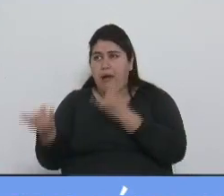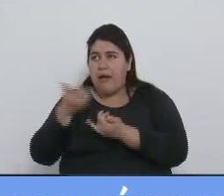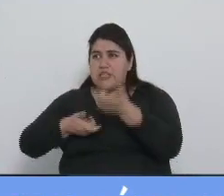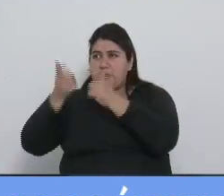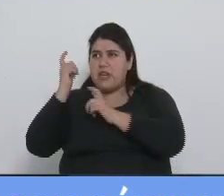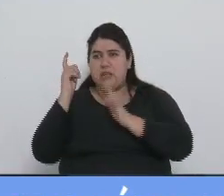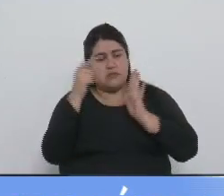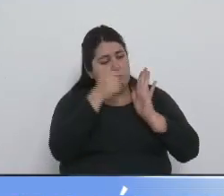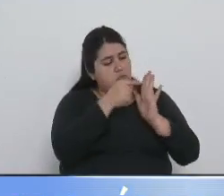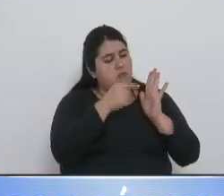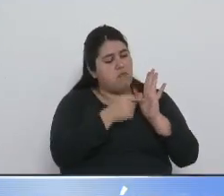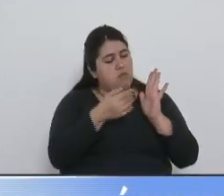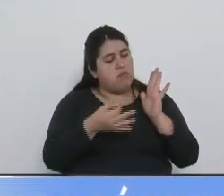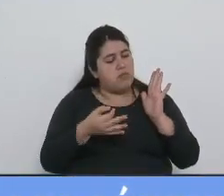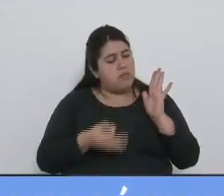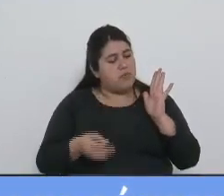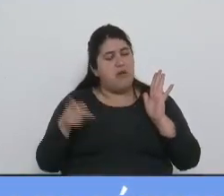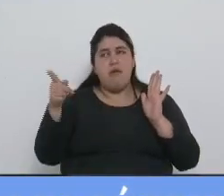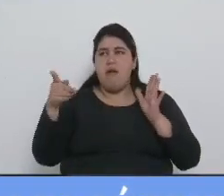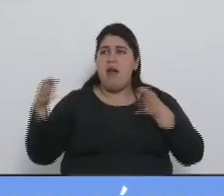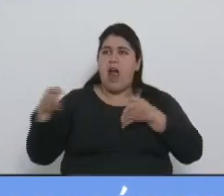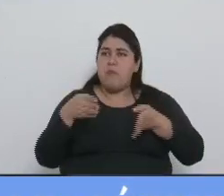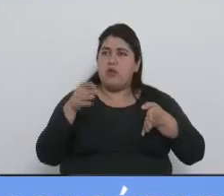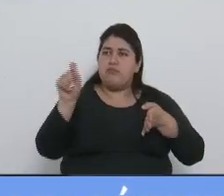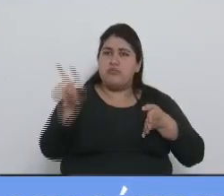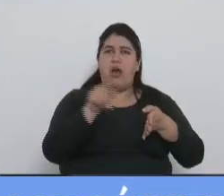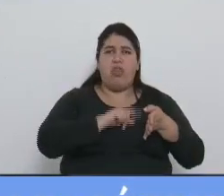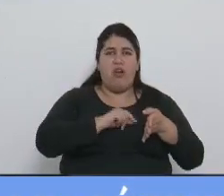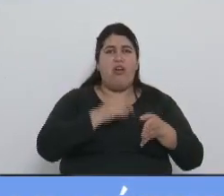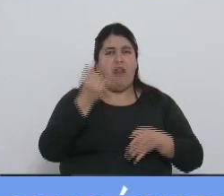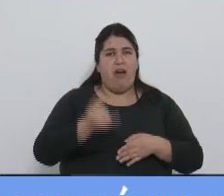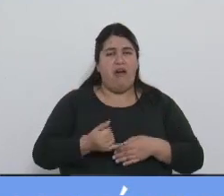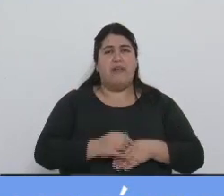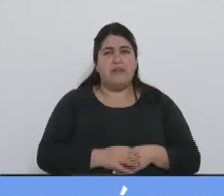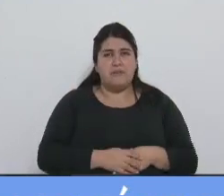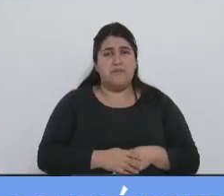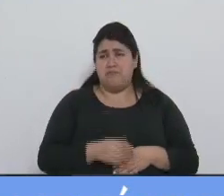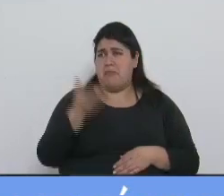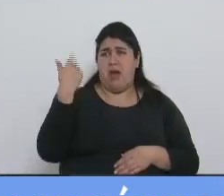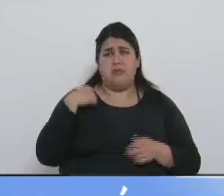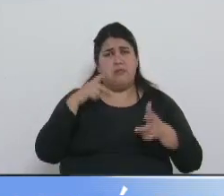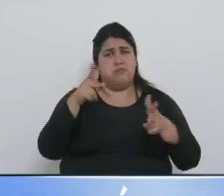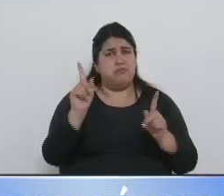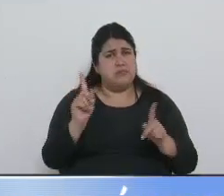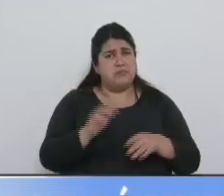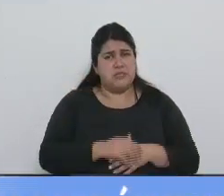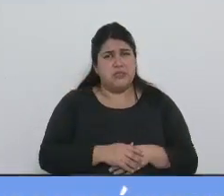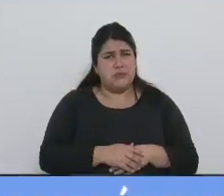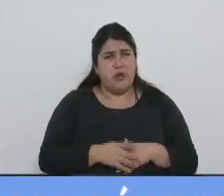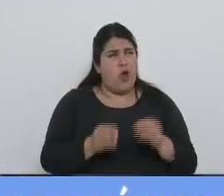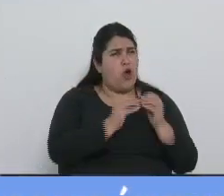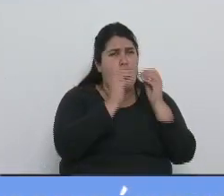que padecen cada uno de ustedes. Yo creo que, como lo dijeron ya los